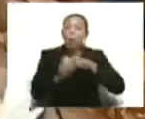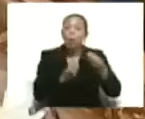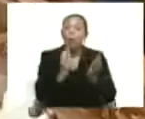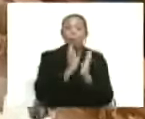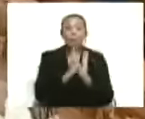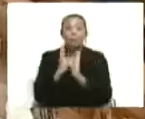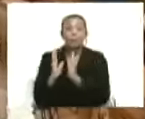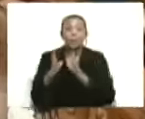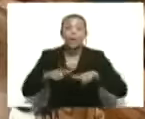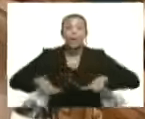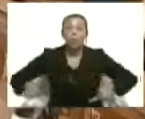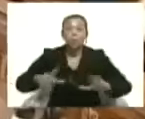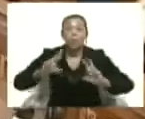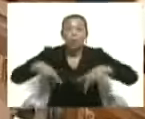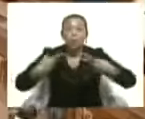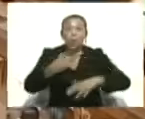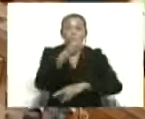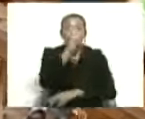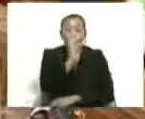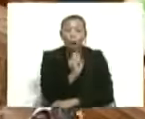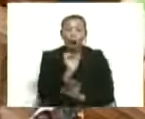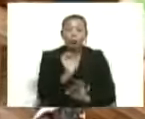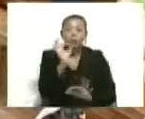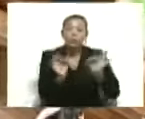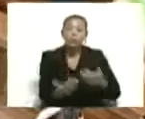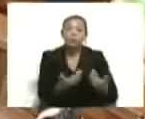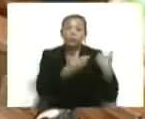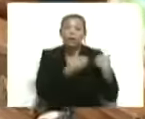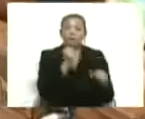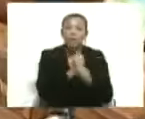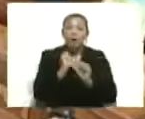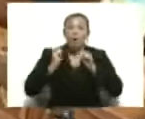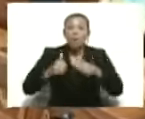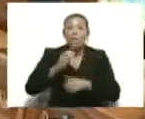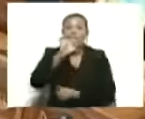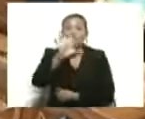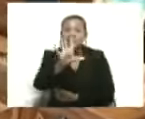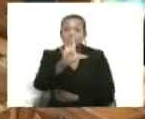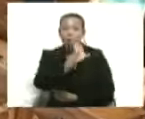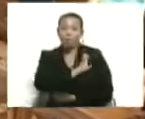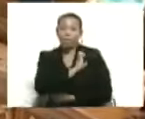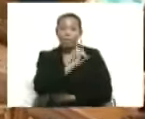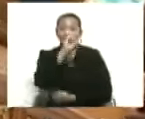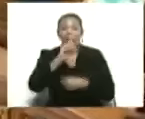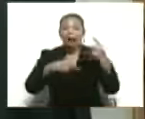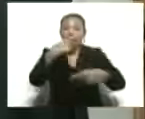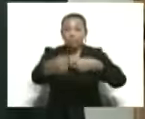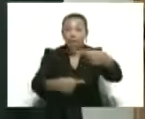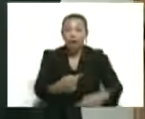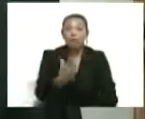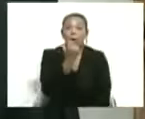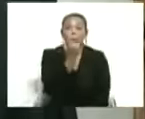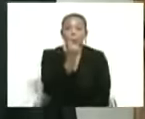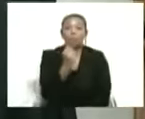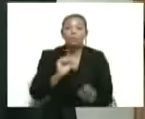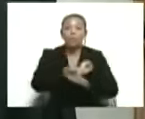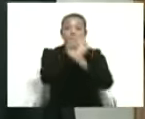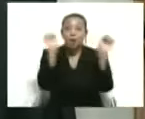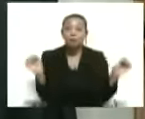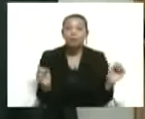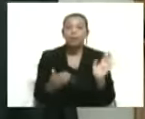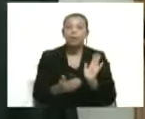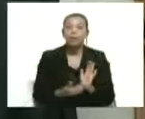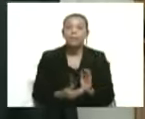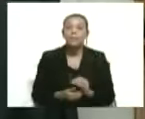proceso de instalación para el nuevo periodo legislativo que inicia todos los 5 de enero de cada año a las 11 de la